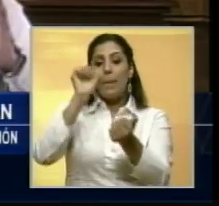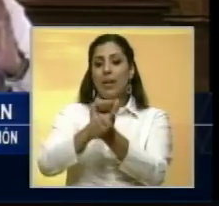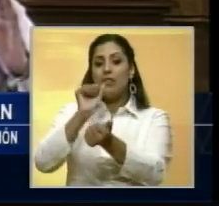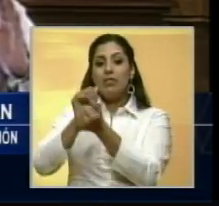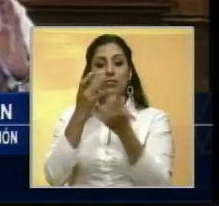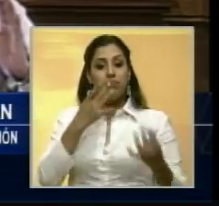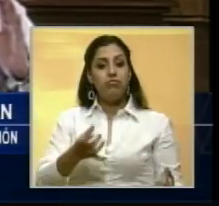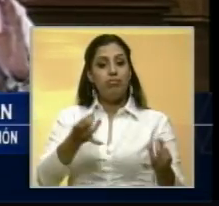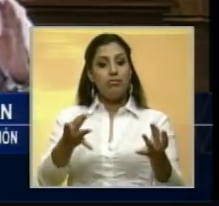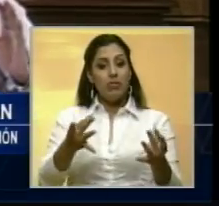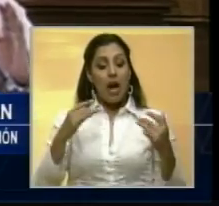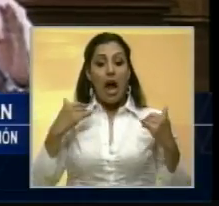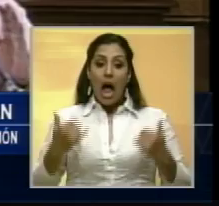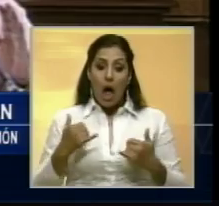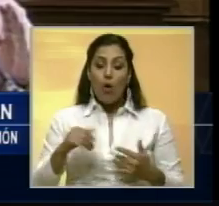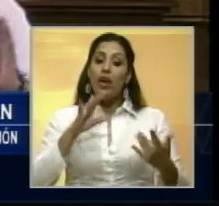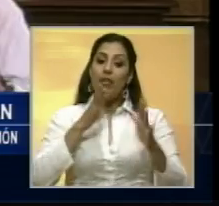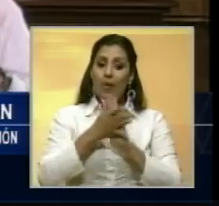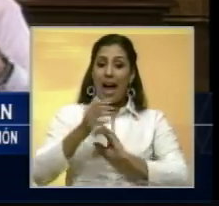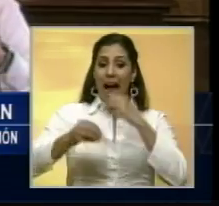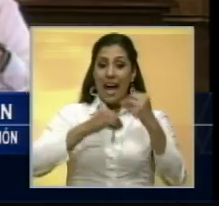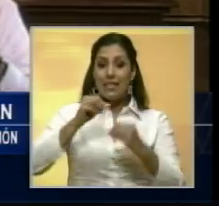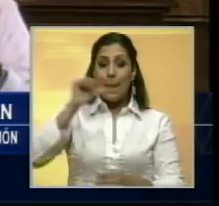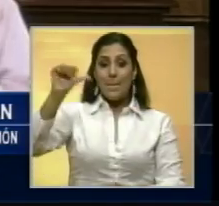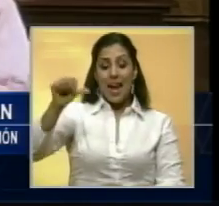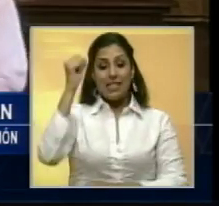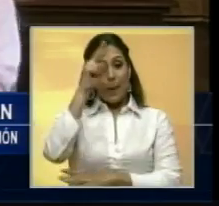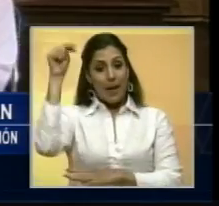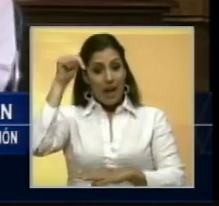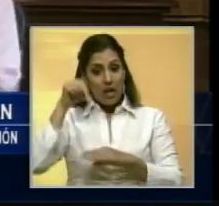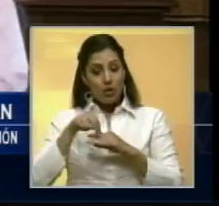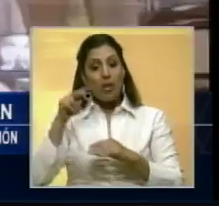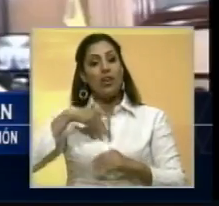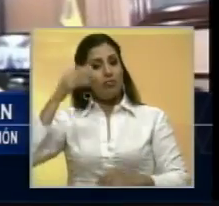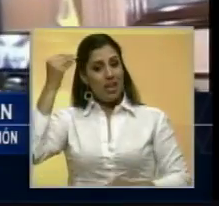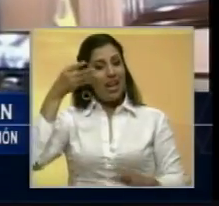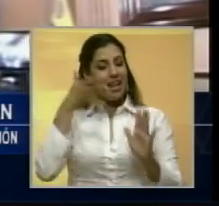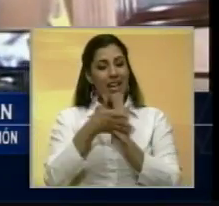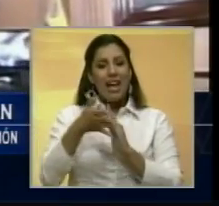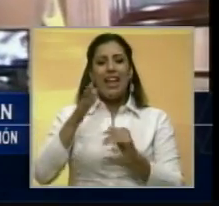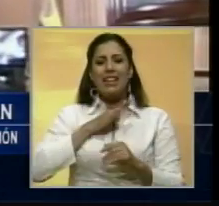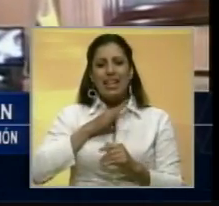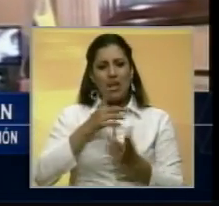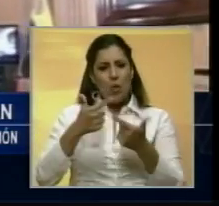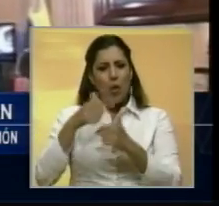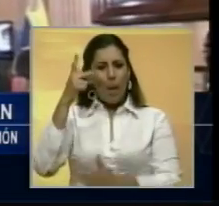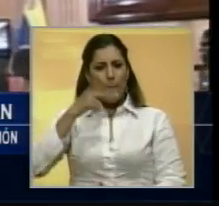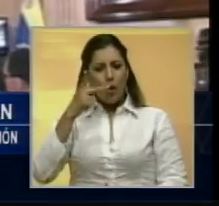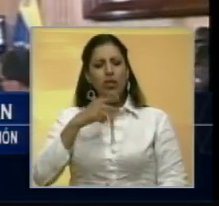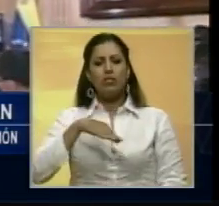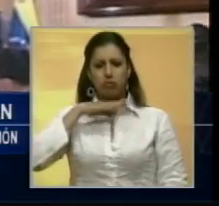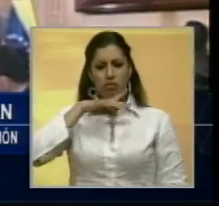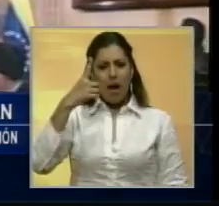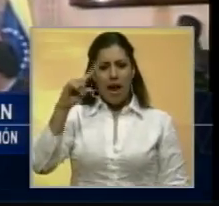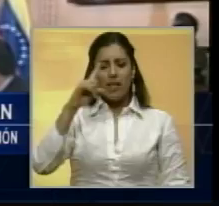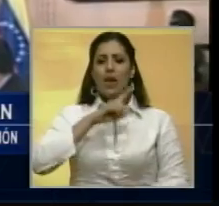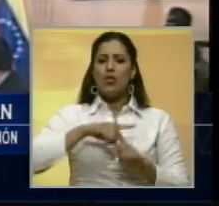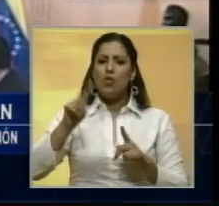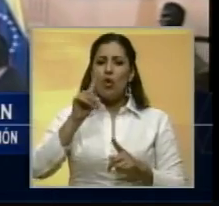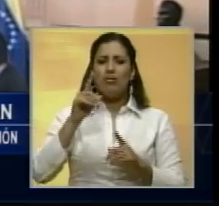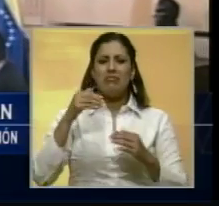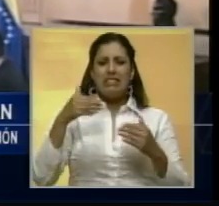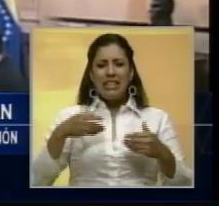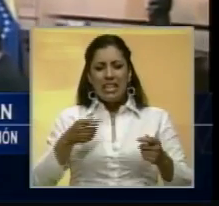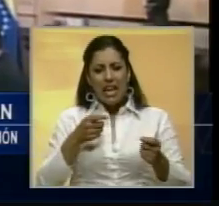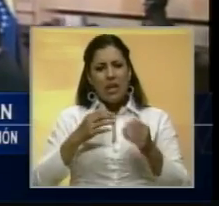caiga. El mandatario nacional desestimó las actuaciones de la Asamblea Nacional. Considera que a pesar de tener espacio político suficiente, solo se han